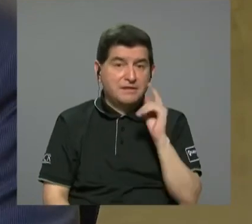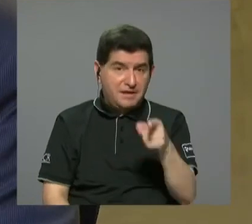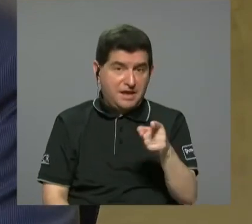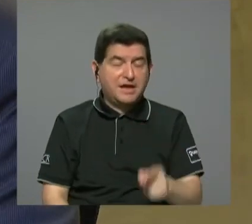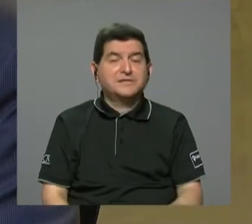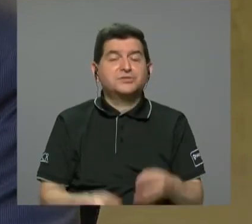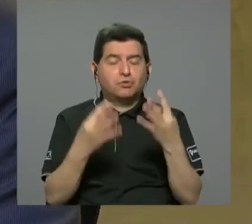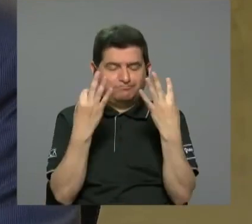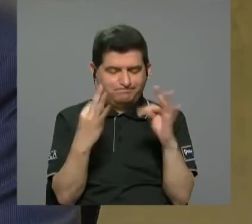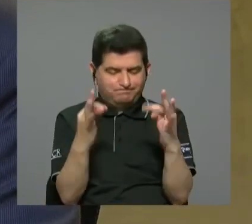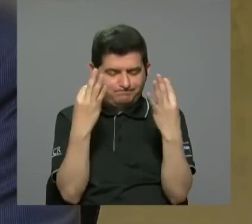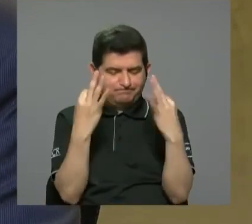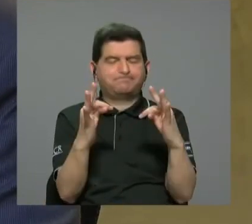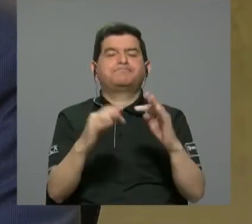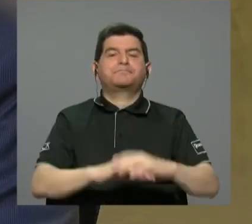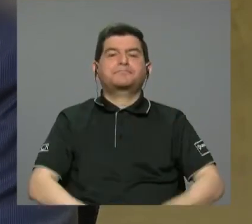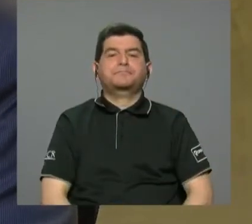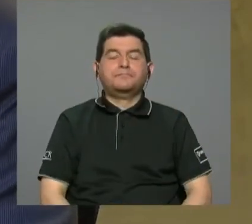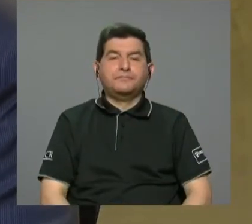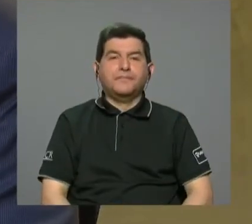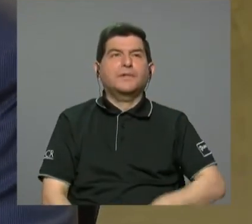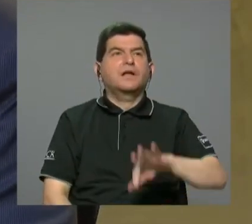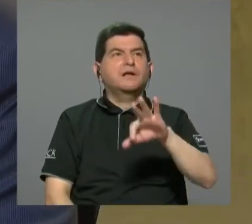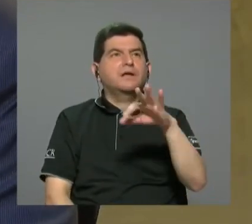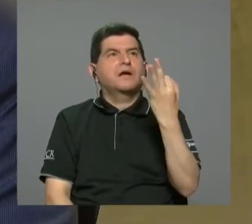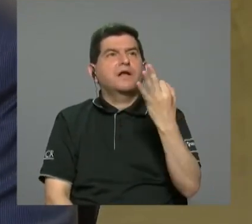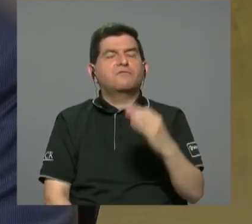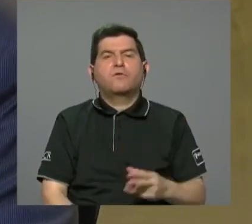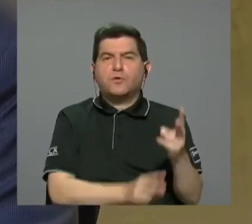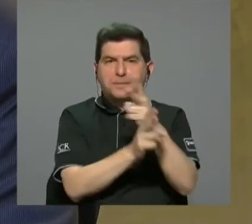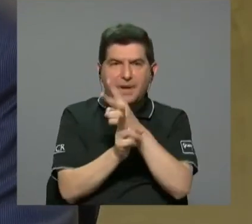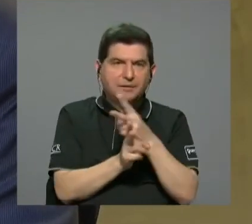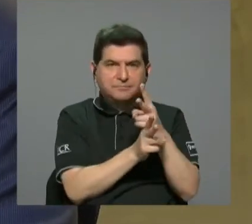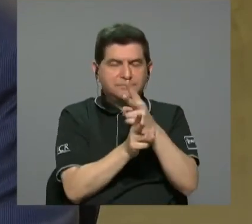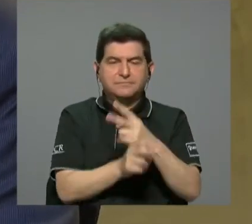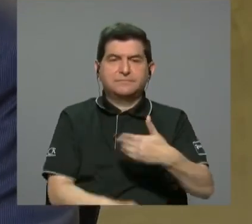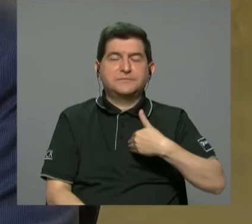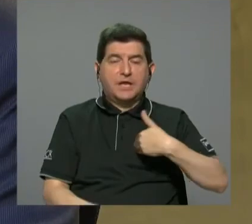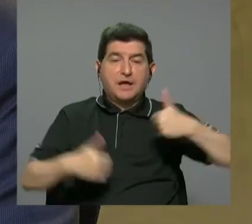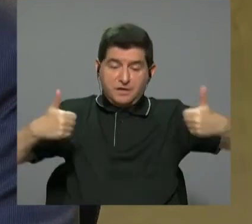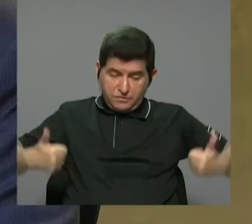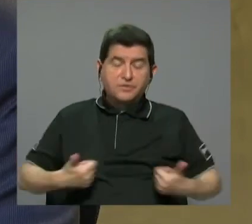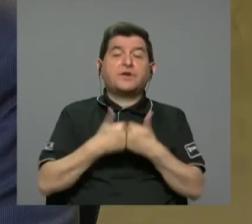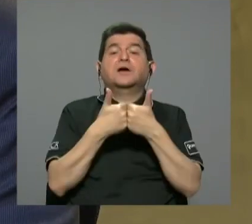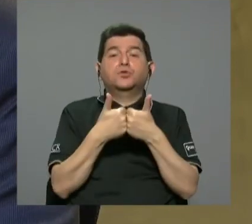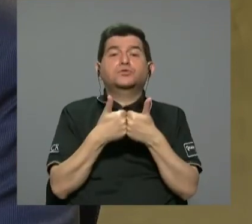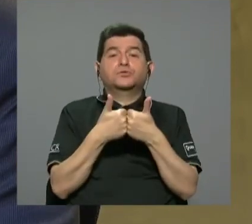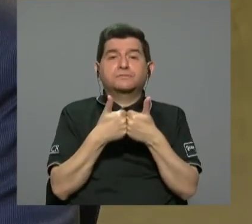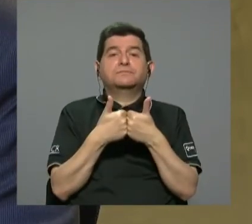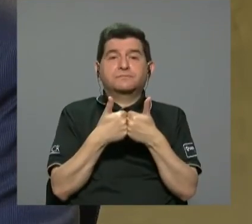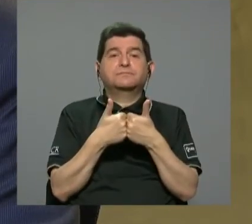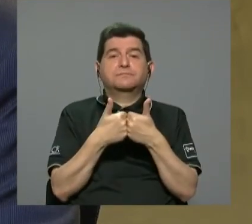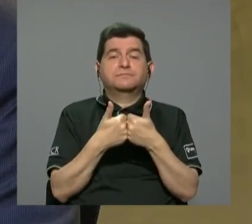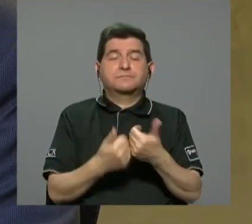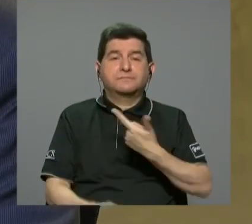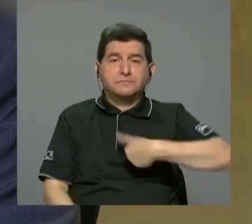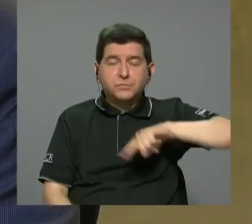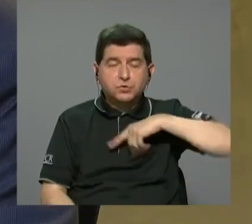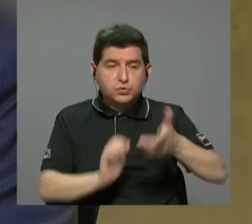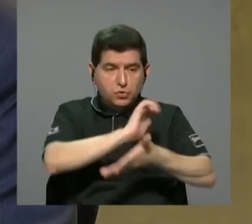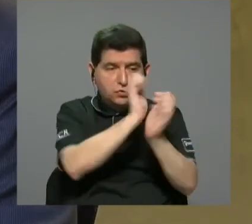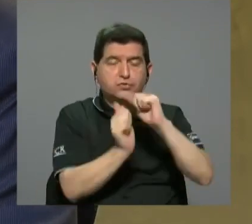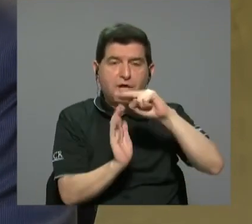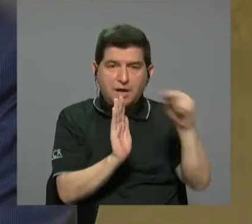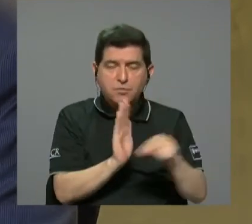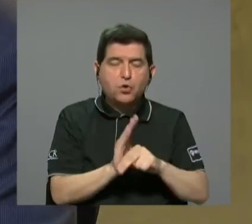se persigue. Y a nivel de la superintendencia, pues tenemos retos todavía. Estamos ante un cambio de